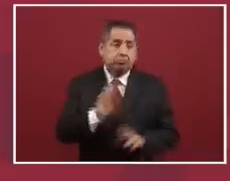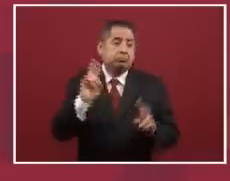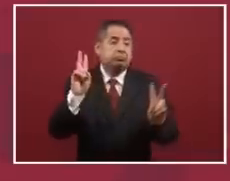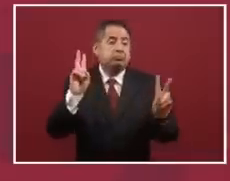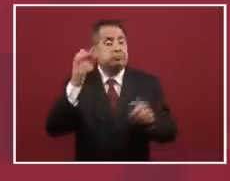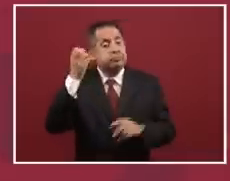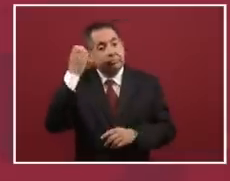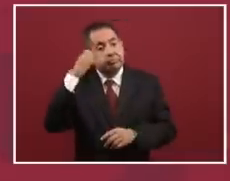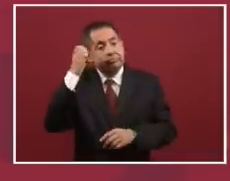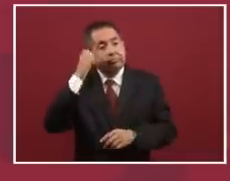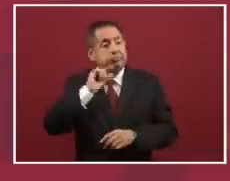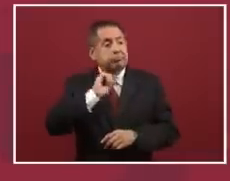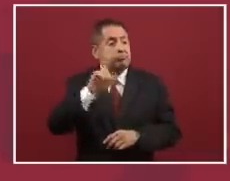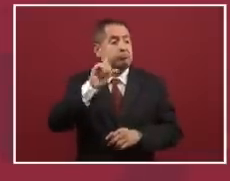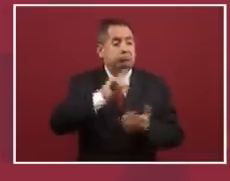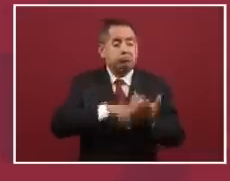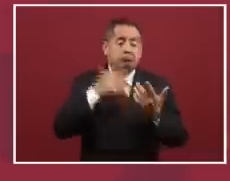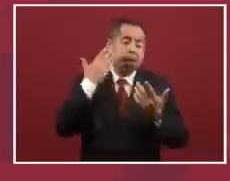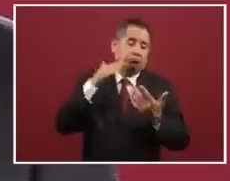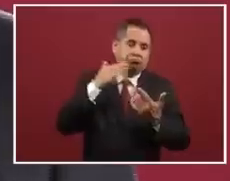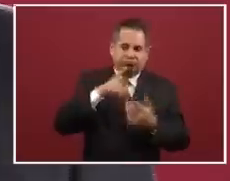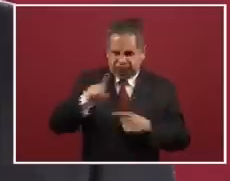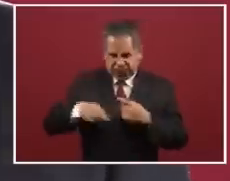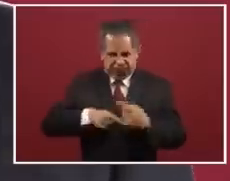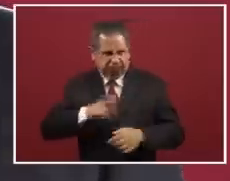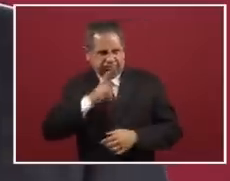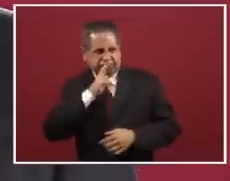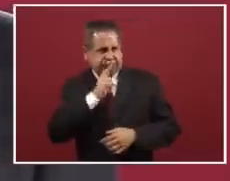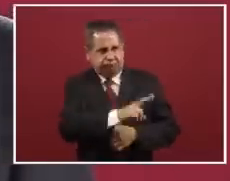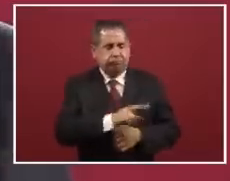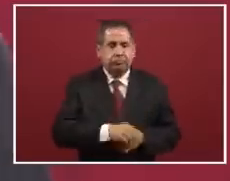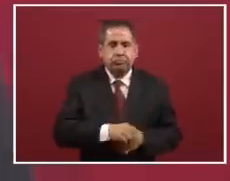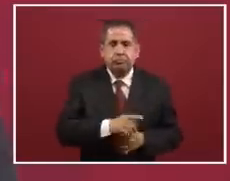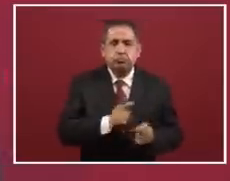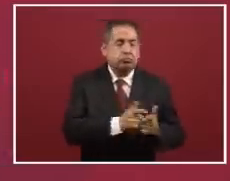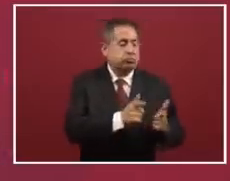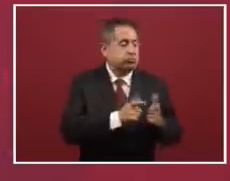expertos, le voy a contestar al conservadurismo,